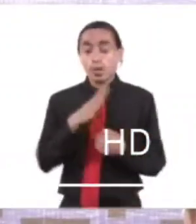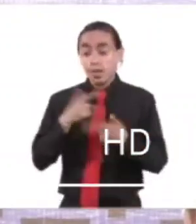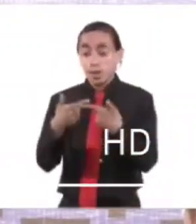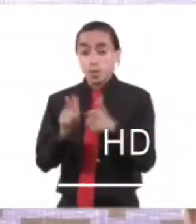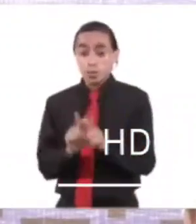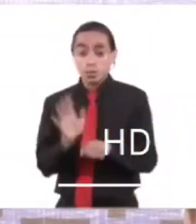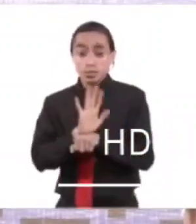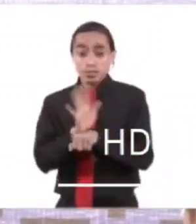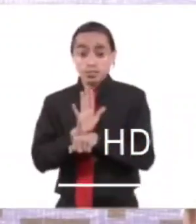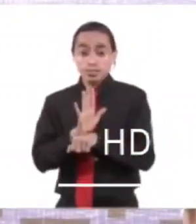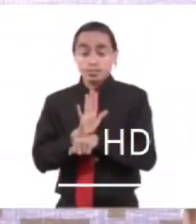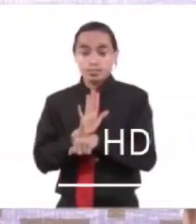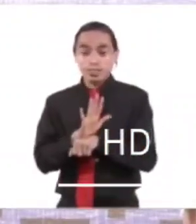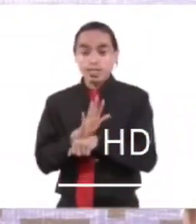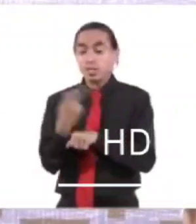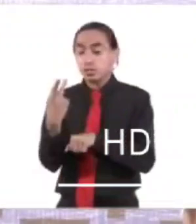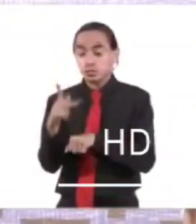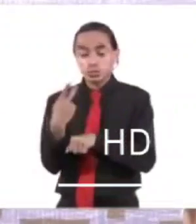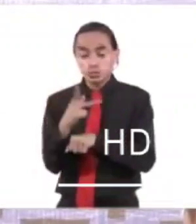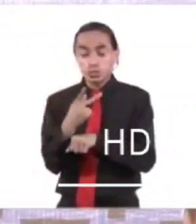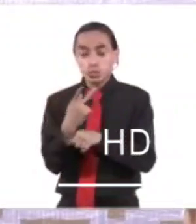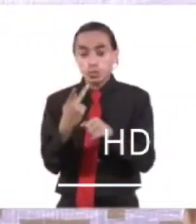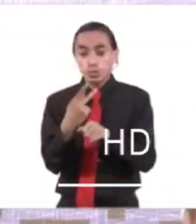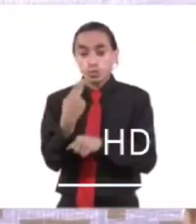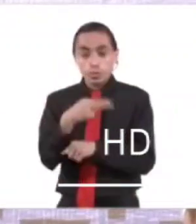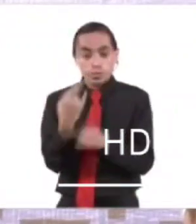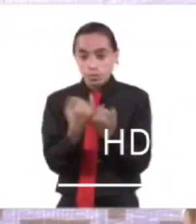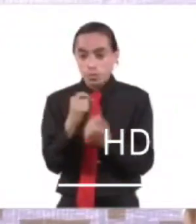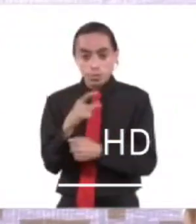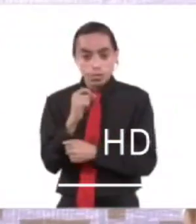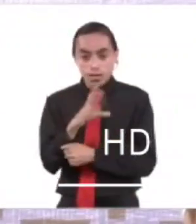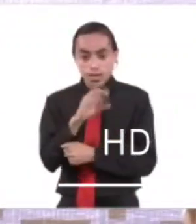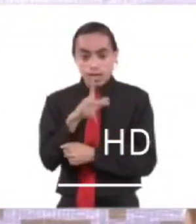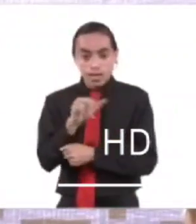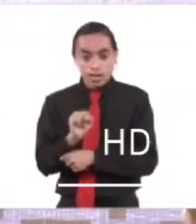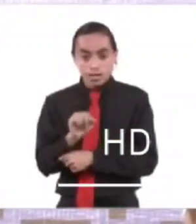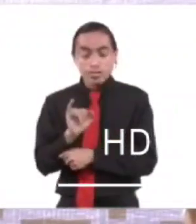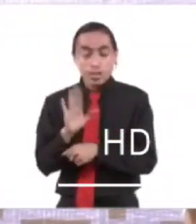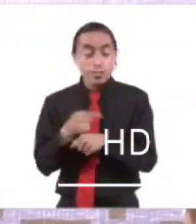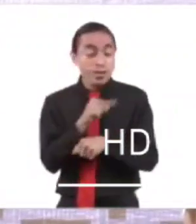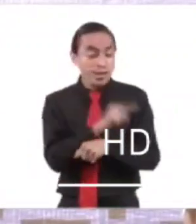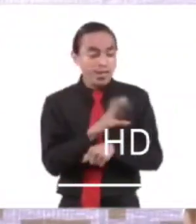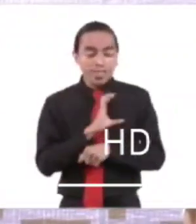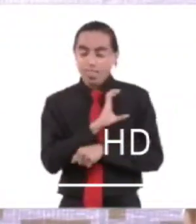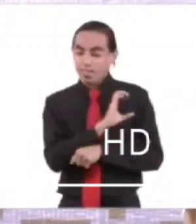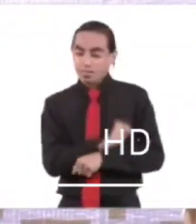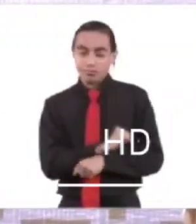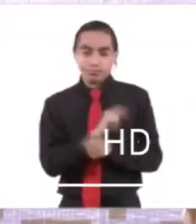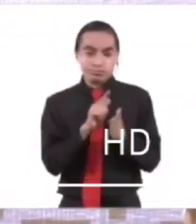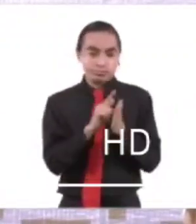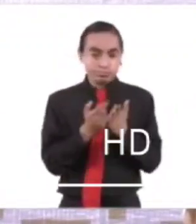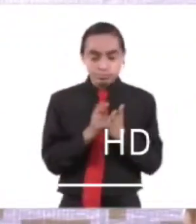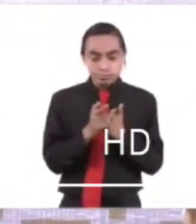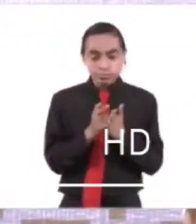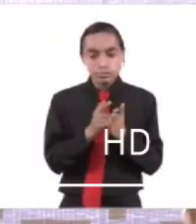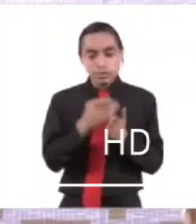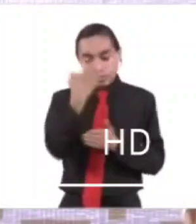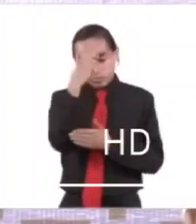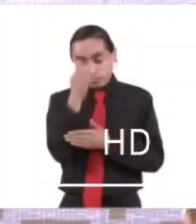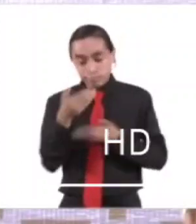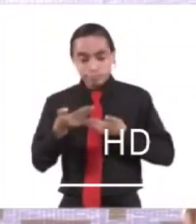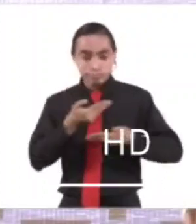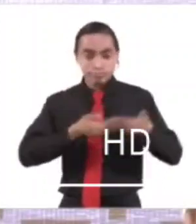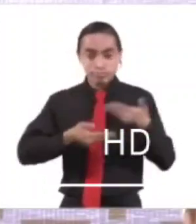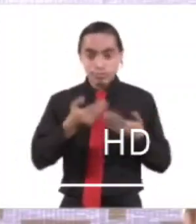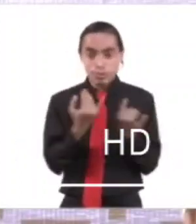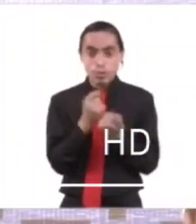aquí lleve su nombre, Carlos Monsiváis, porque a él lo que le encantaba era compartir los libros y las películas.